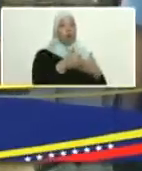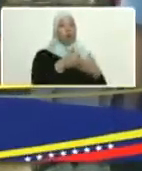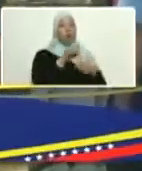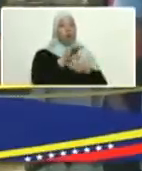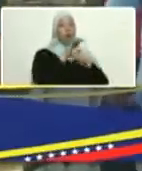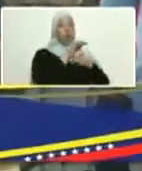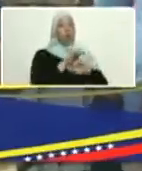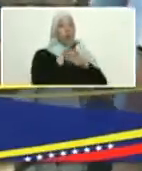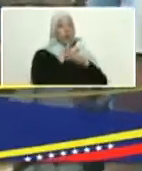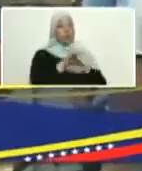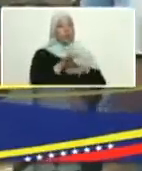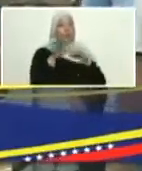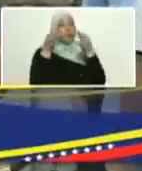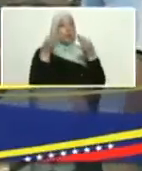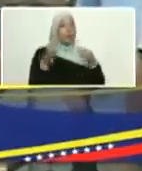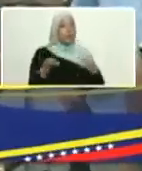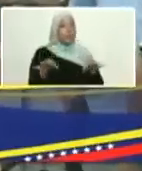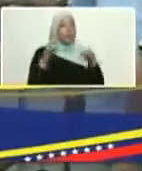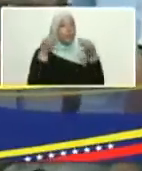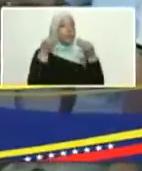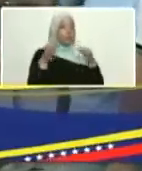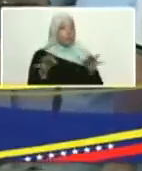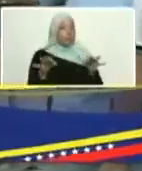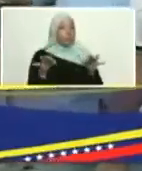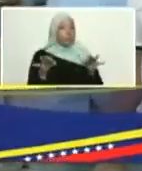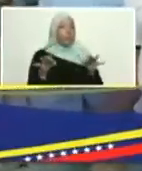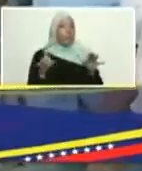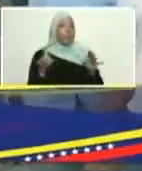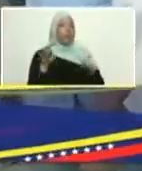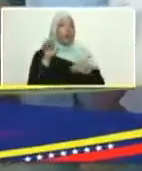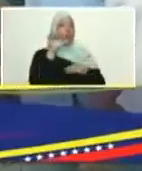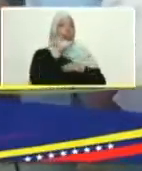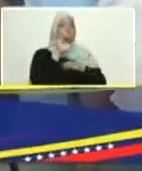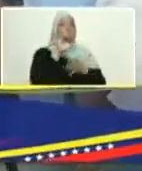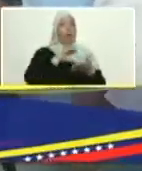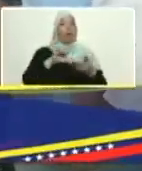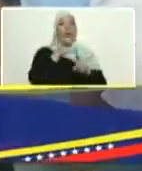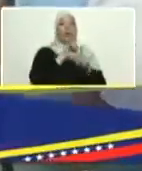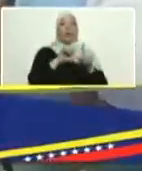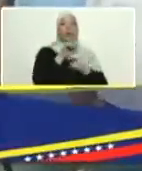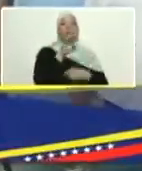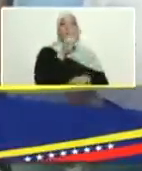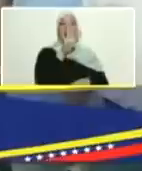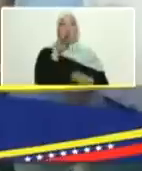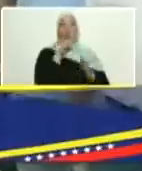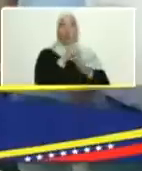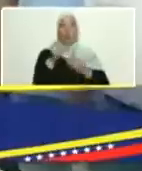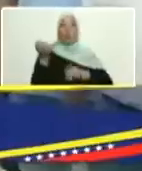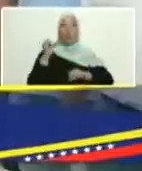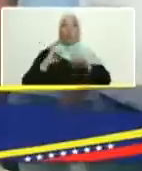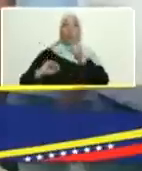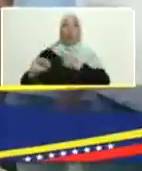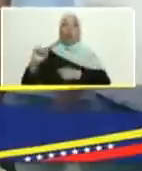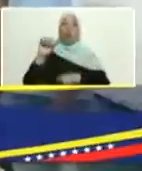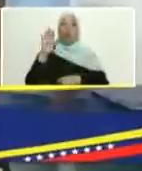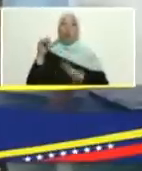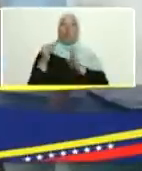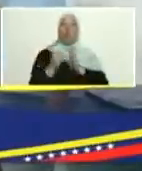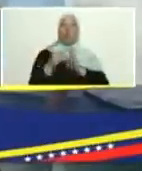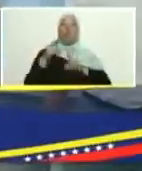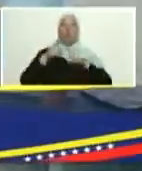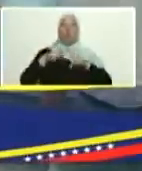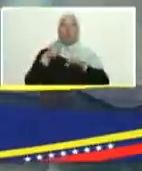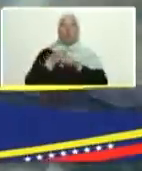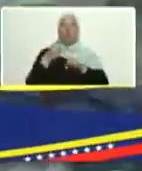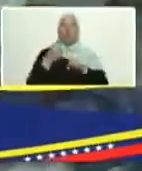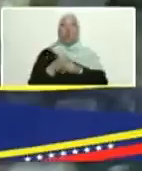cuidado de la naturaleza. Coposa dejó de adquirir más de 4 millones de cartones para la fabricación de fardos de